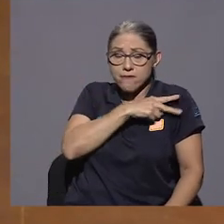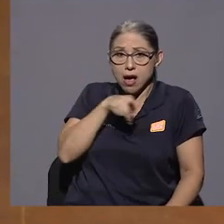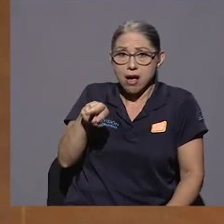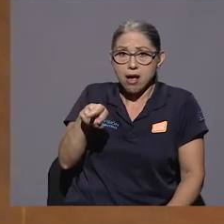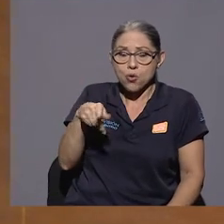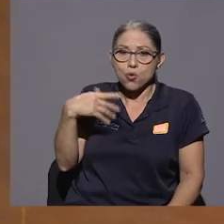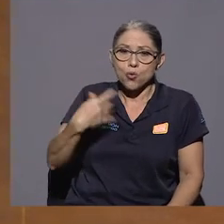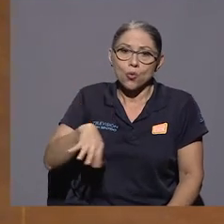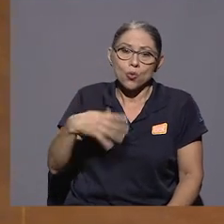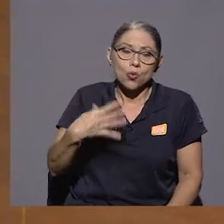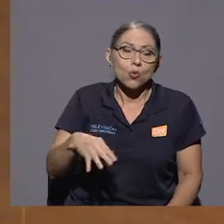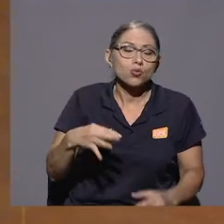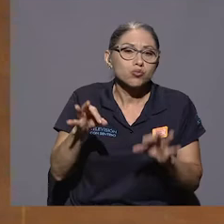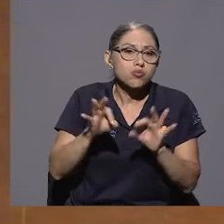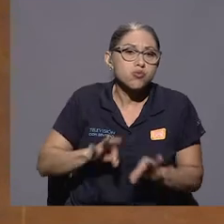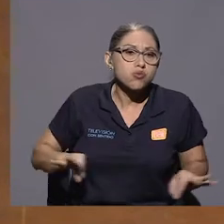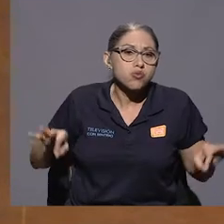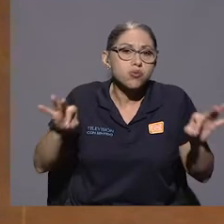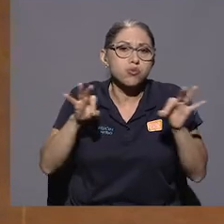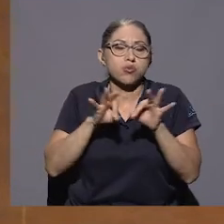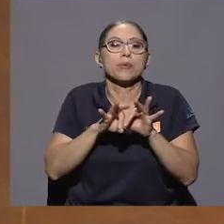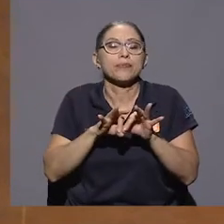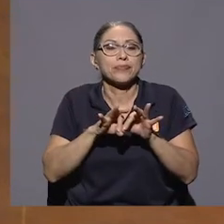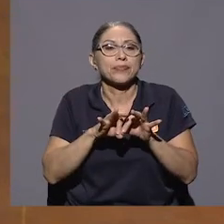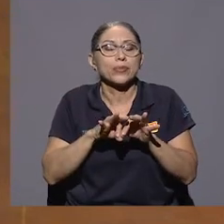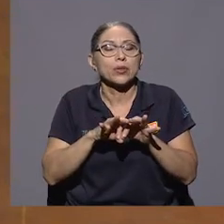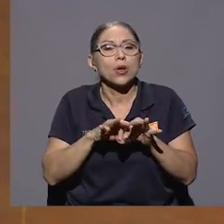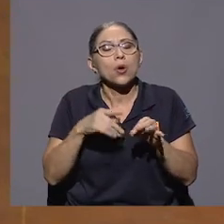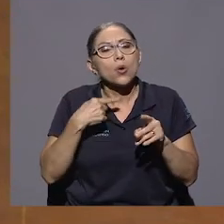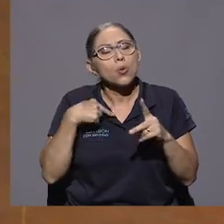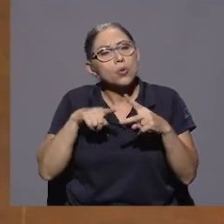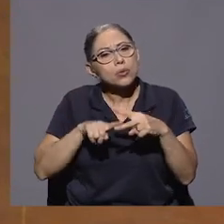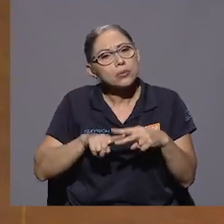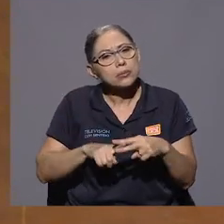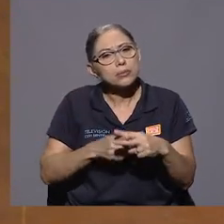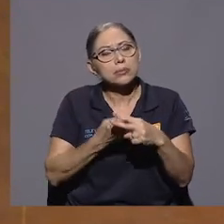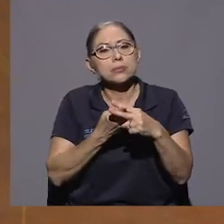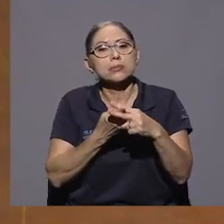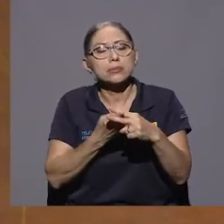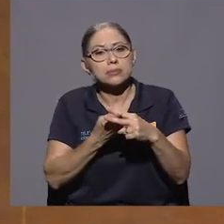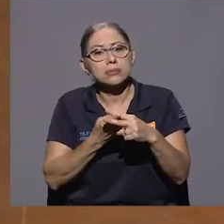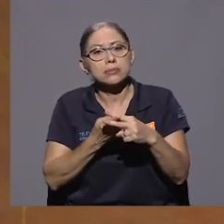pesa mucho. Y entonces uno comienza